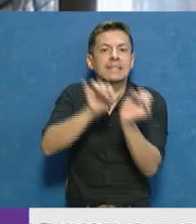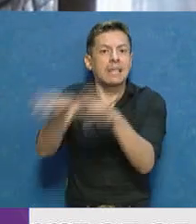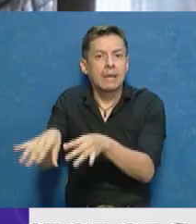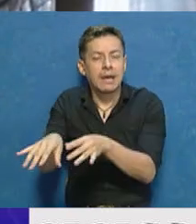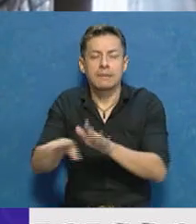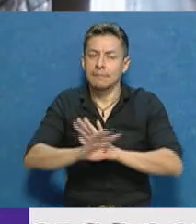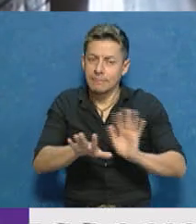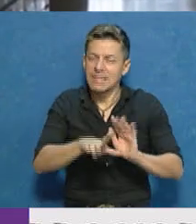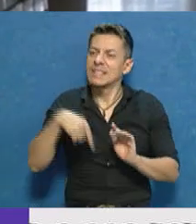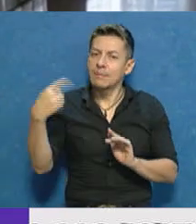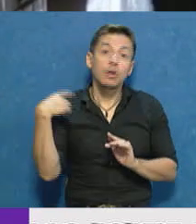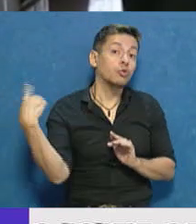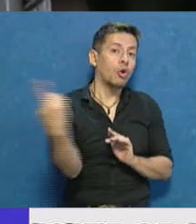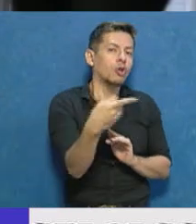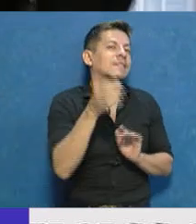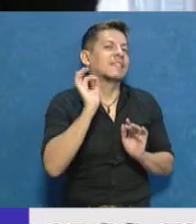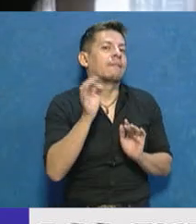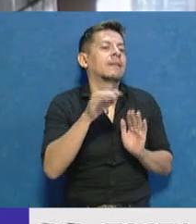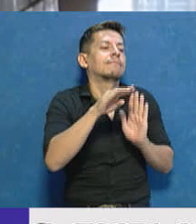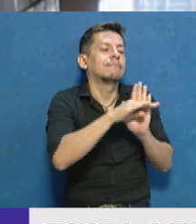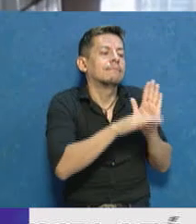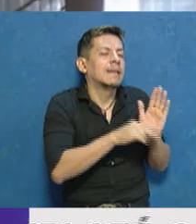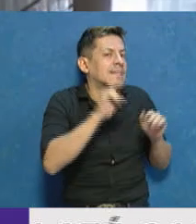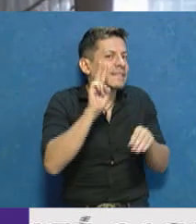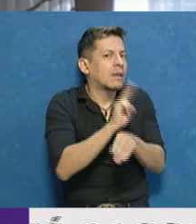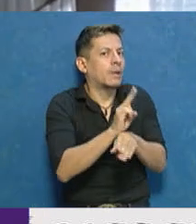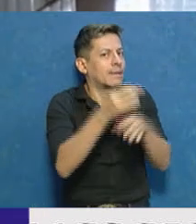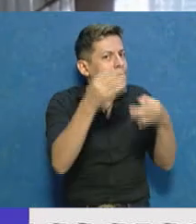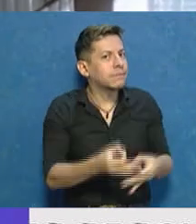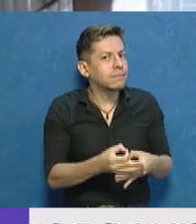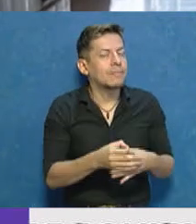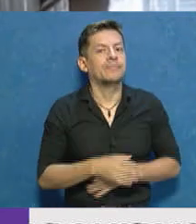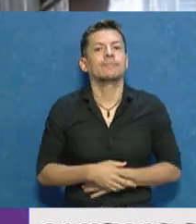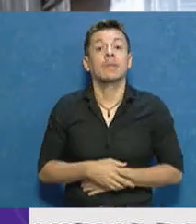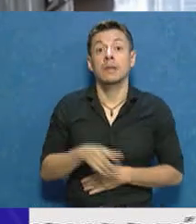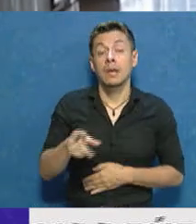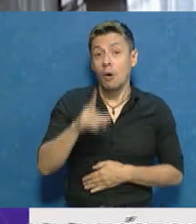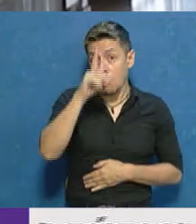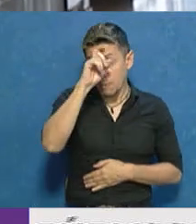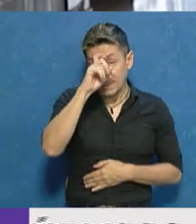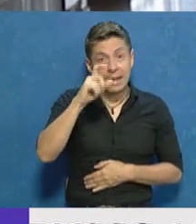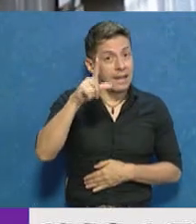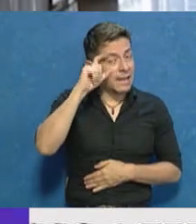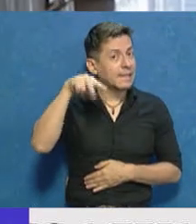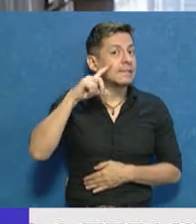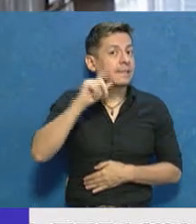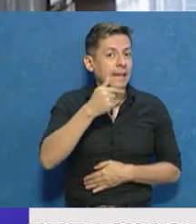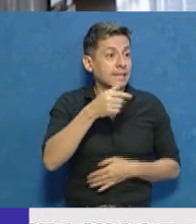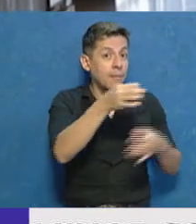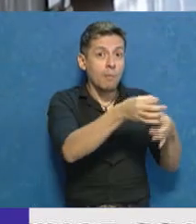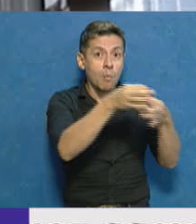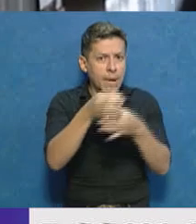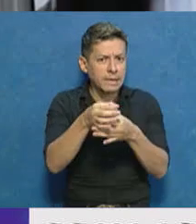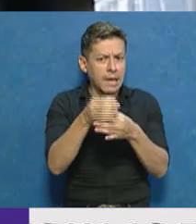las normas de bioseguridad a pleno, ¿sí? La muestra que llega al hospital La Encinas, ¿significa algún riesgo para